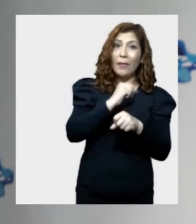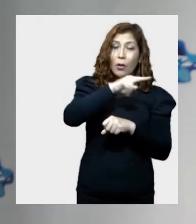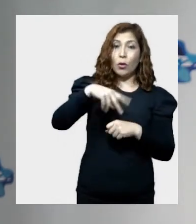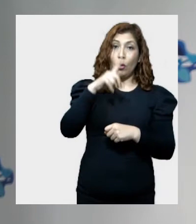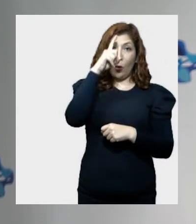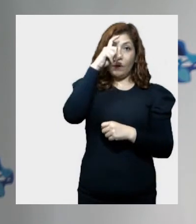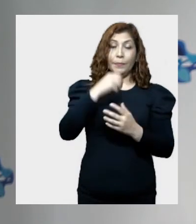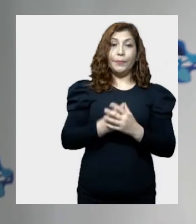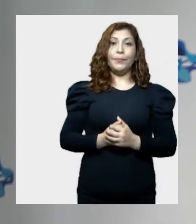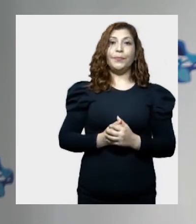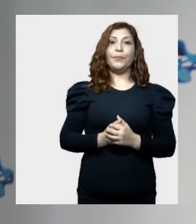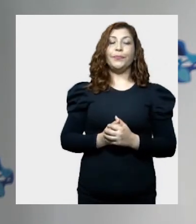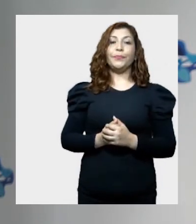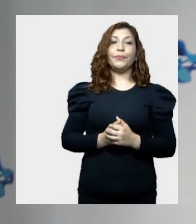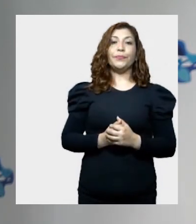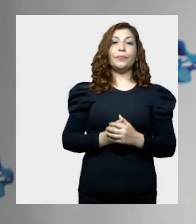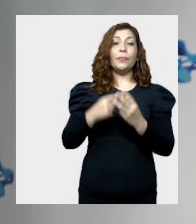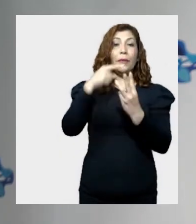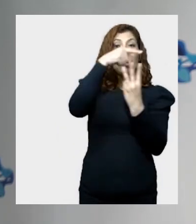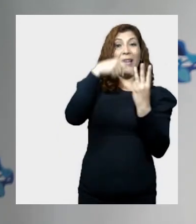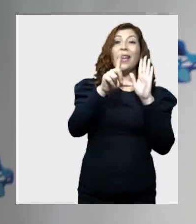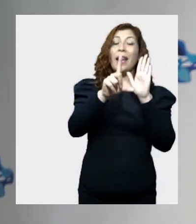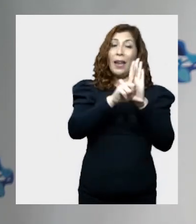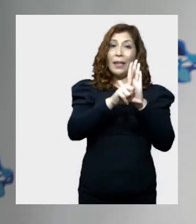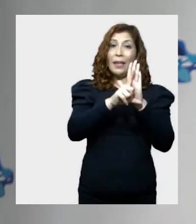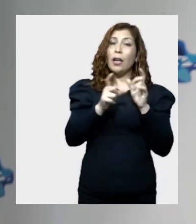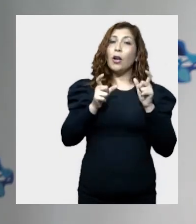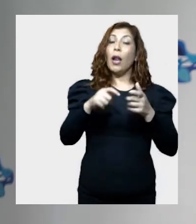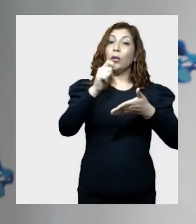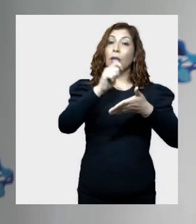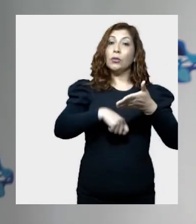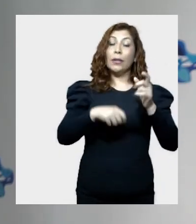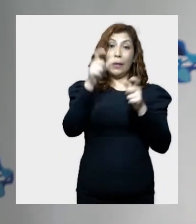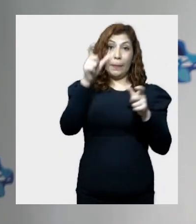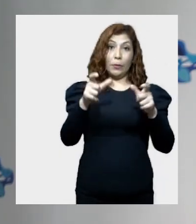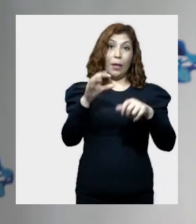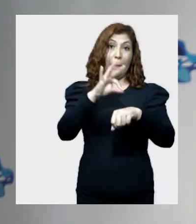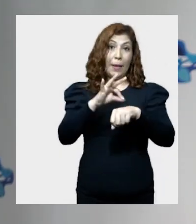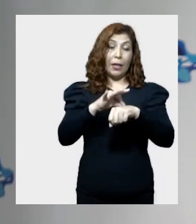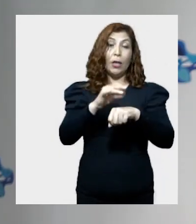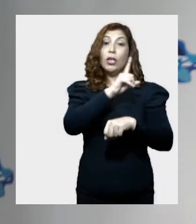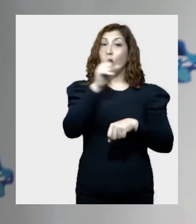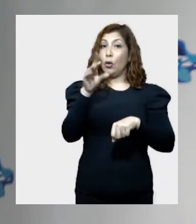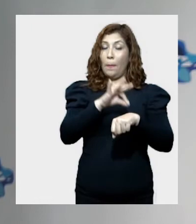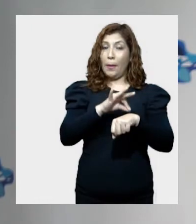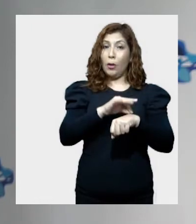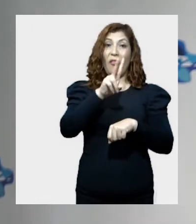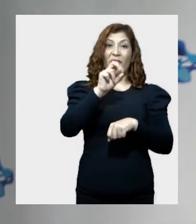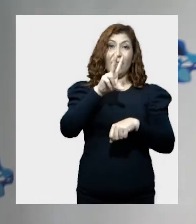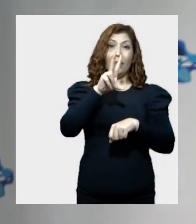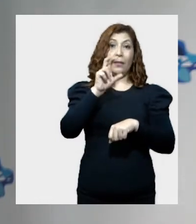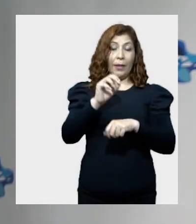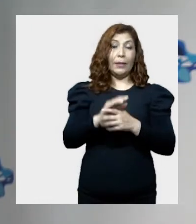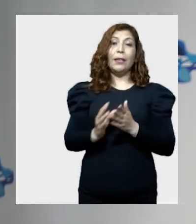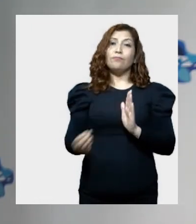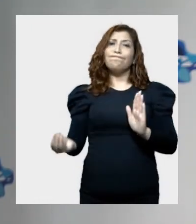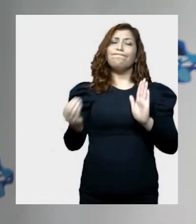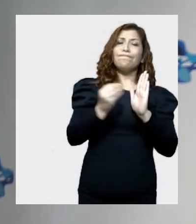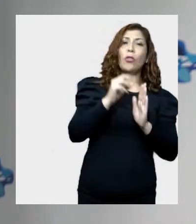recinto médico. Por las 3 leyes que regulan la contratación de personal médico y no médico. En 2020